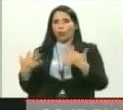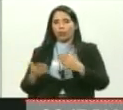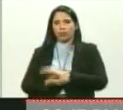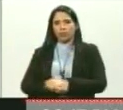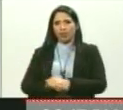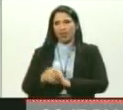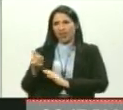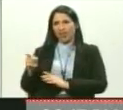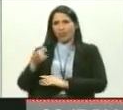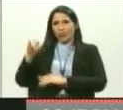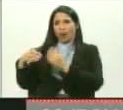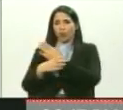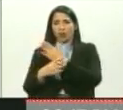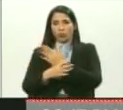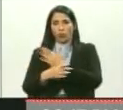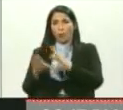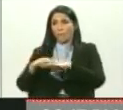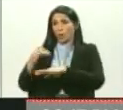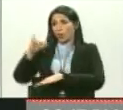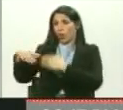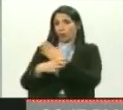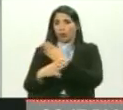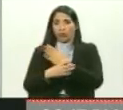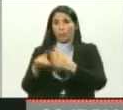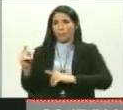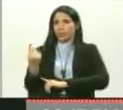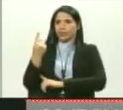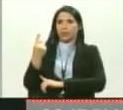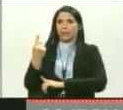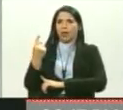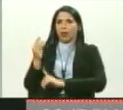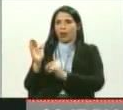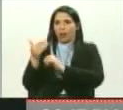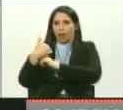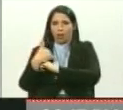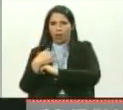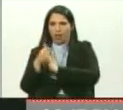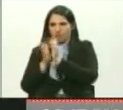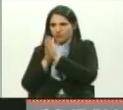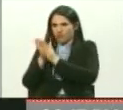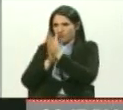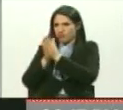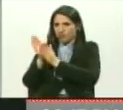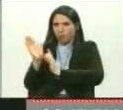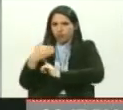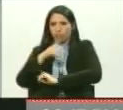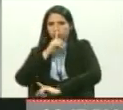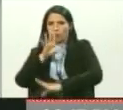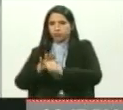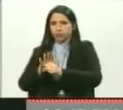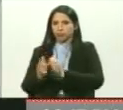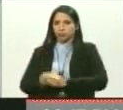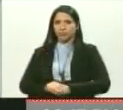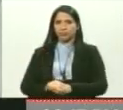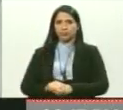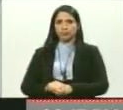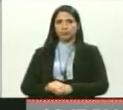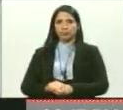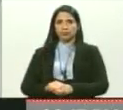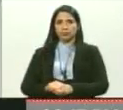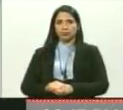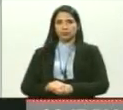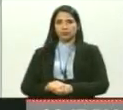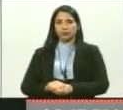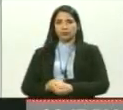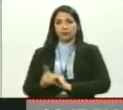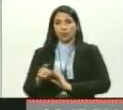y Carabrotada, porque Carabrotada es su principal cómplice aquí, su principal cómplice, que no